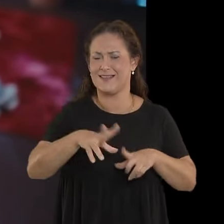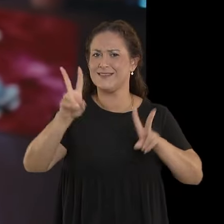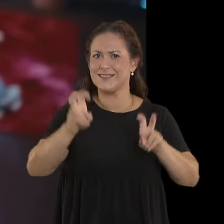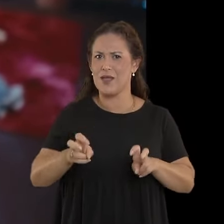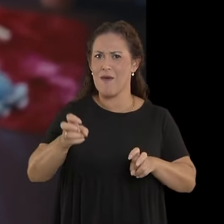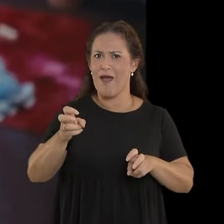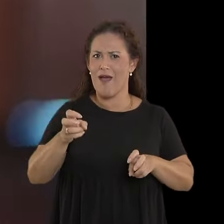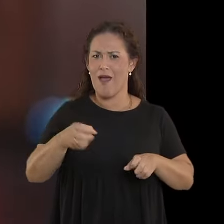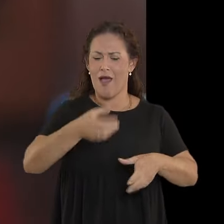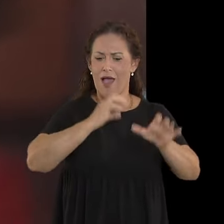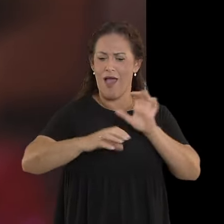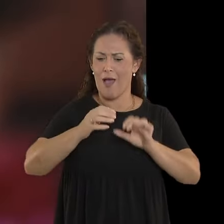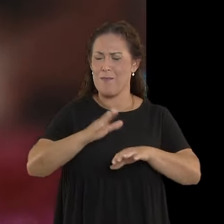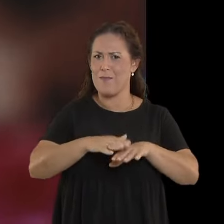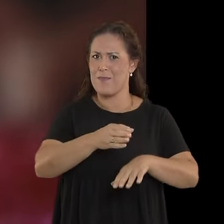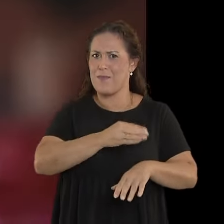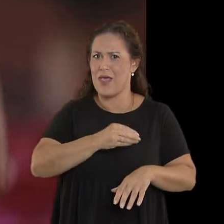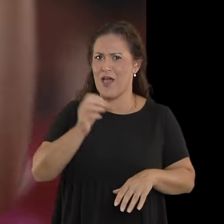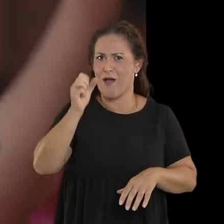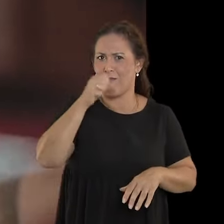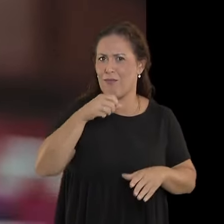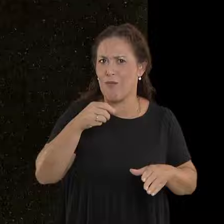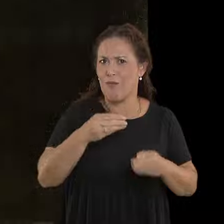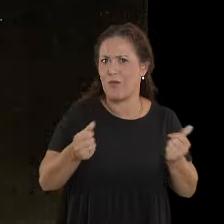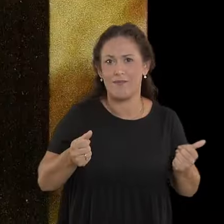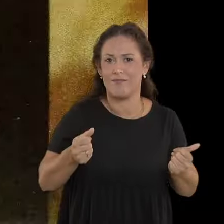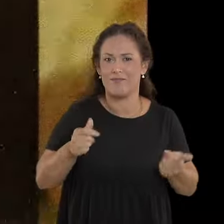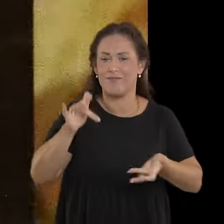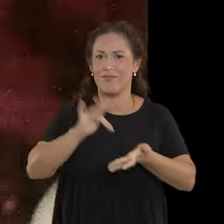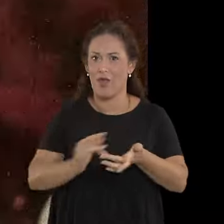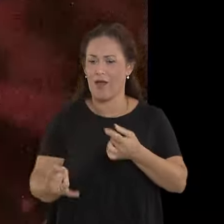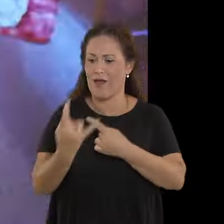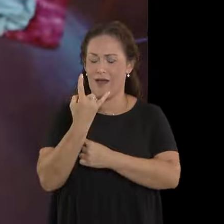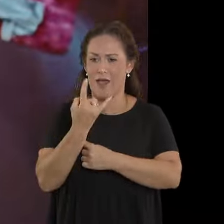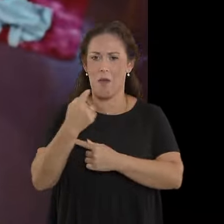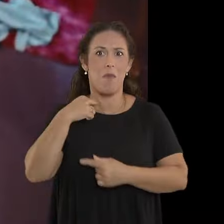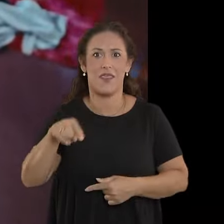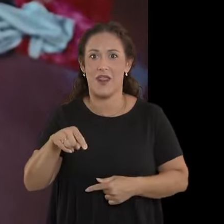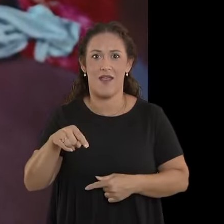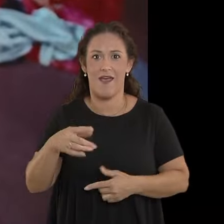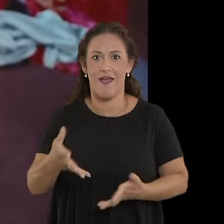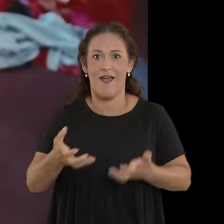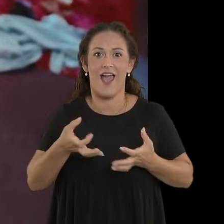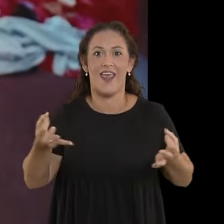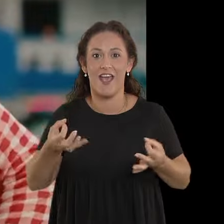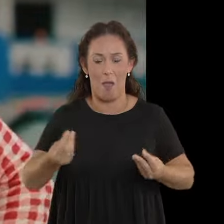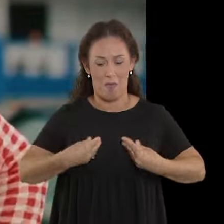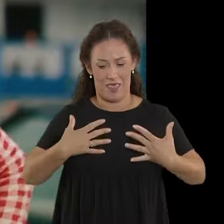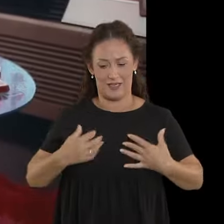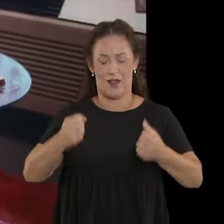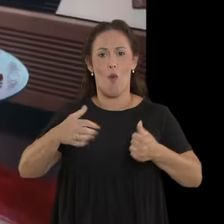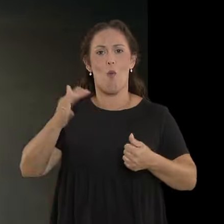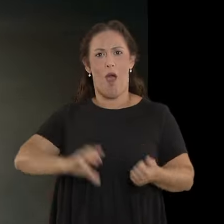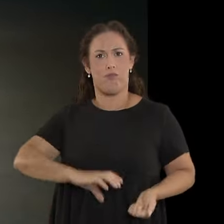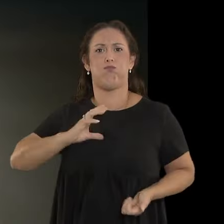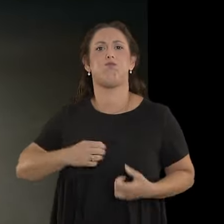de ahogar las penas en la barra? Para ellas, una infidelidad no es salir perdiendo, es ganar en vida, en salud y en